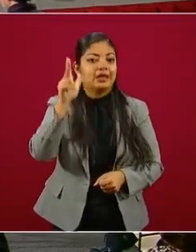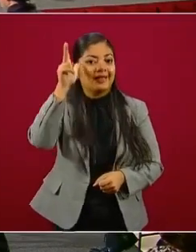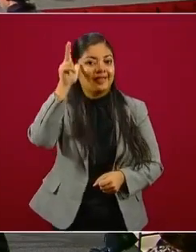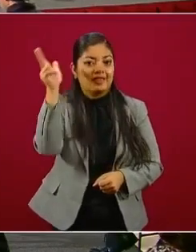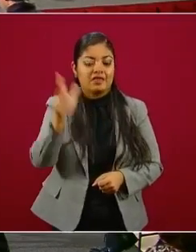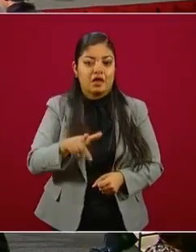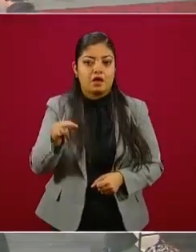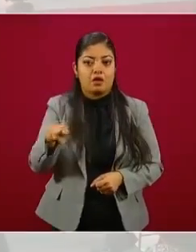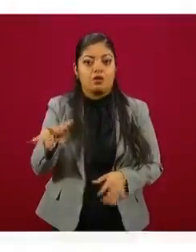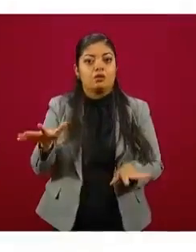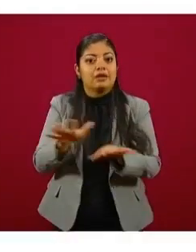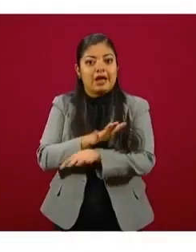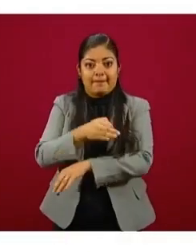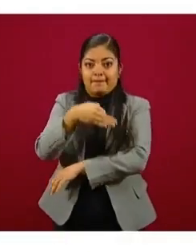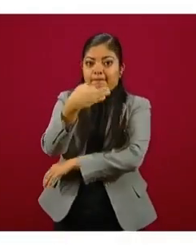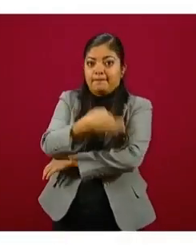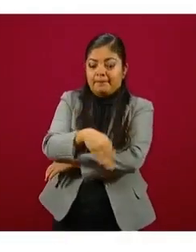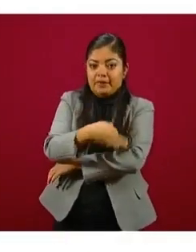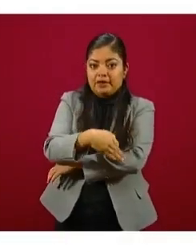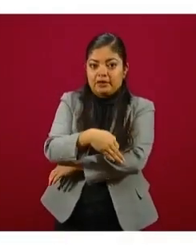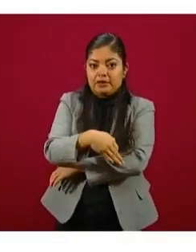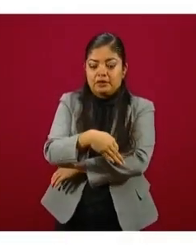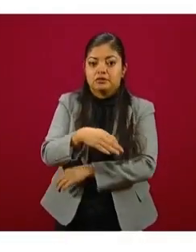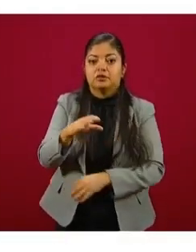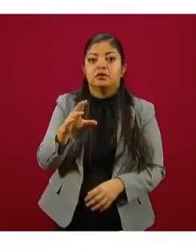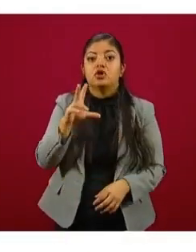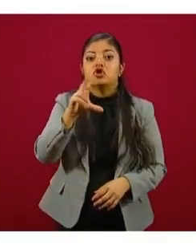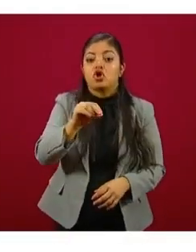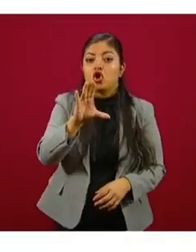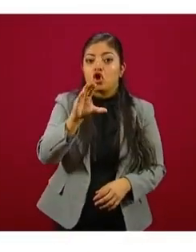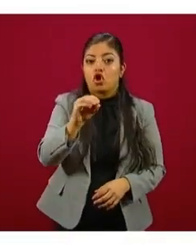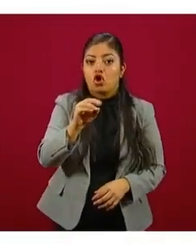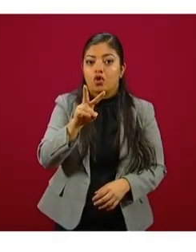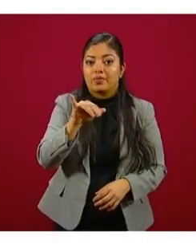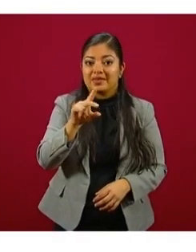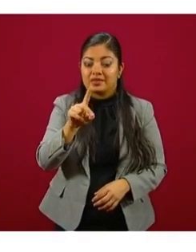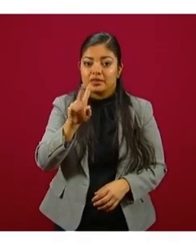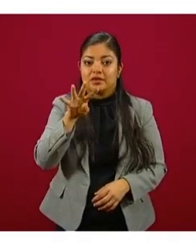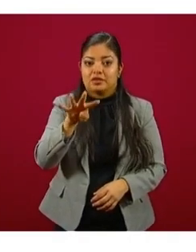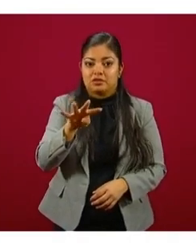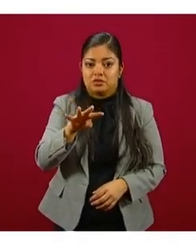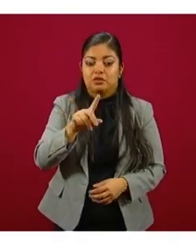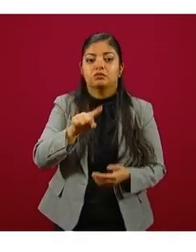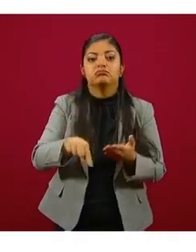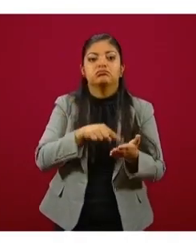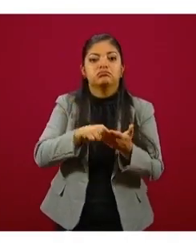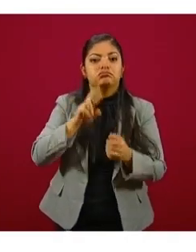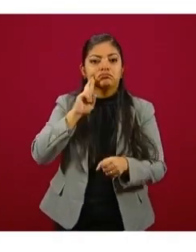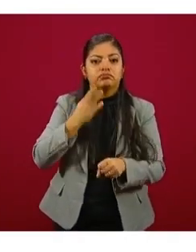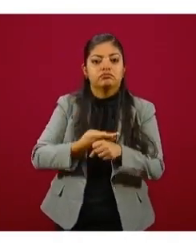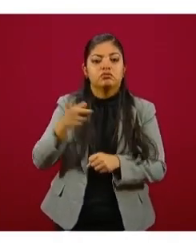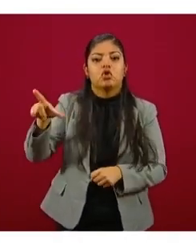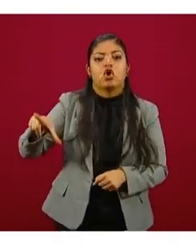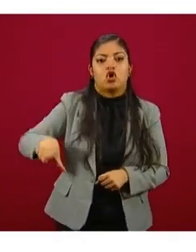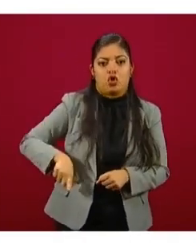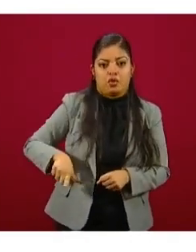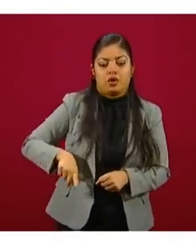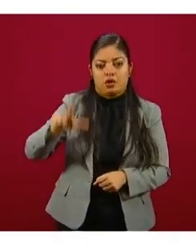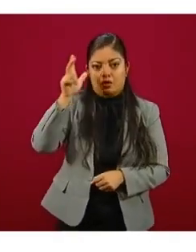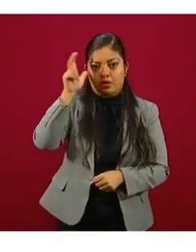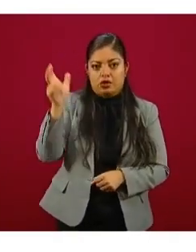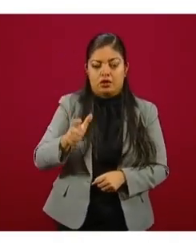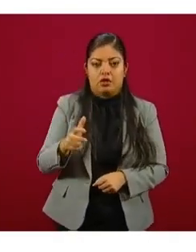reconvierte temporalmente en un hospital no COVID-19. La autoridad sanitaria es el gobierno del estado de Hidalgo.